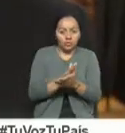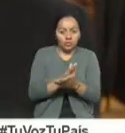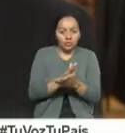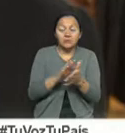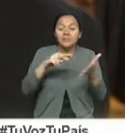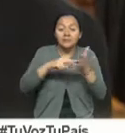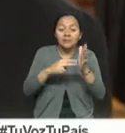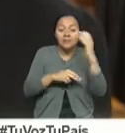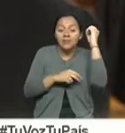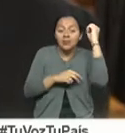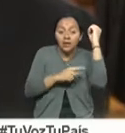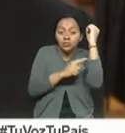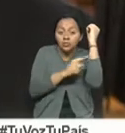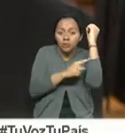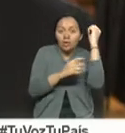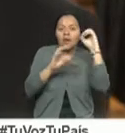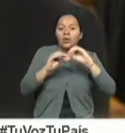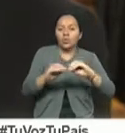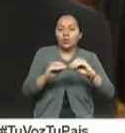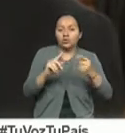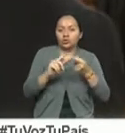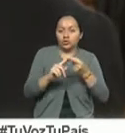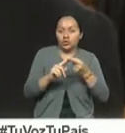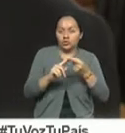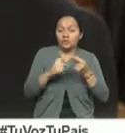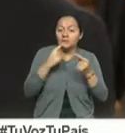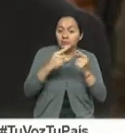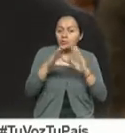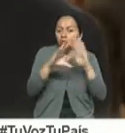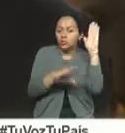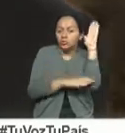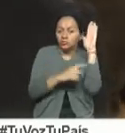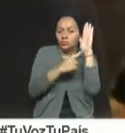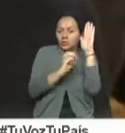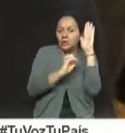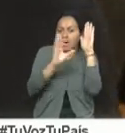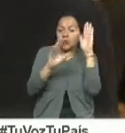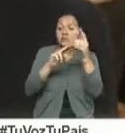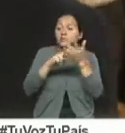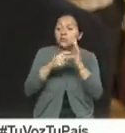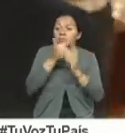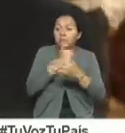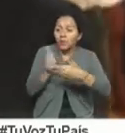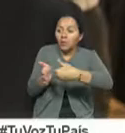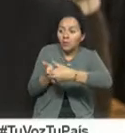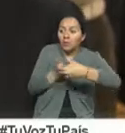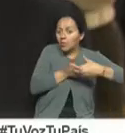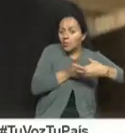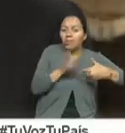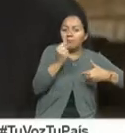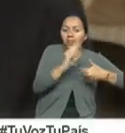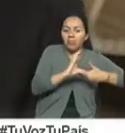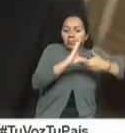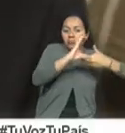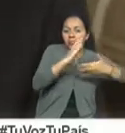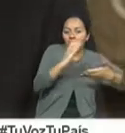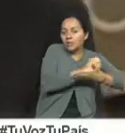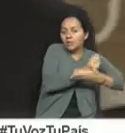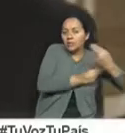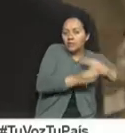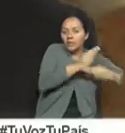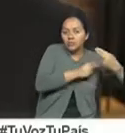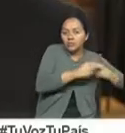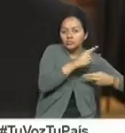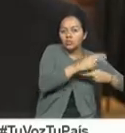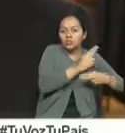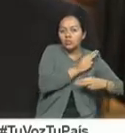público, educación, conforme dice la Constitución y las leyes, es decir, sin fines de lucro, que tengan efectivamente todas